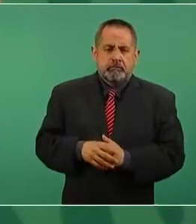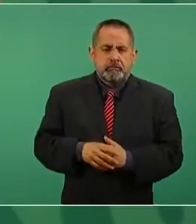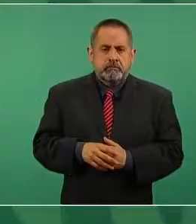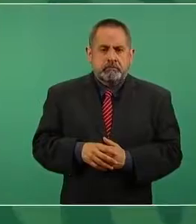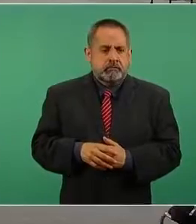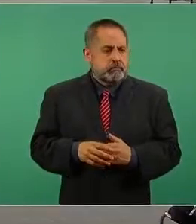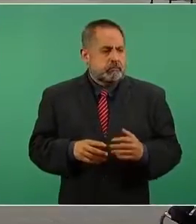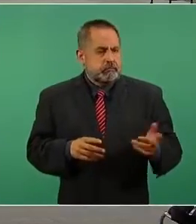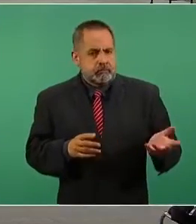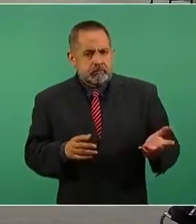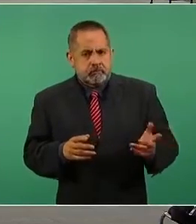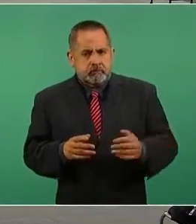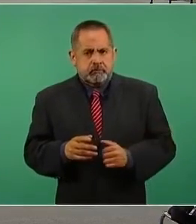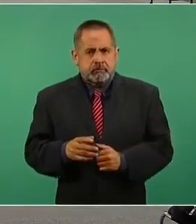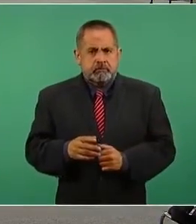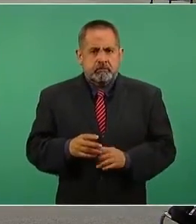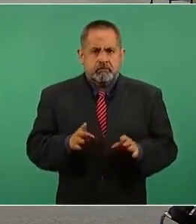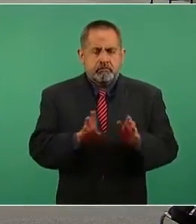de manos ahí para…